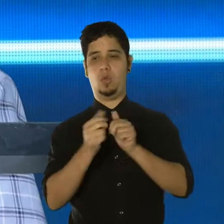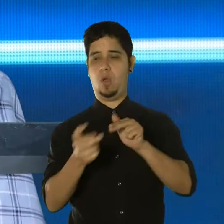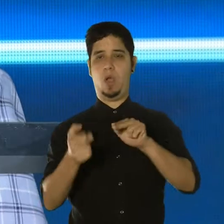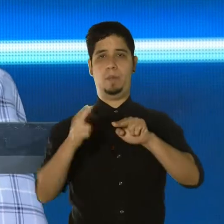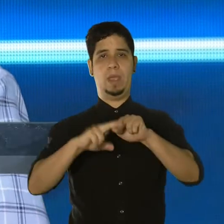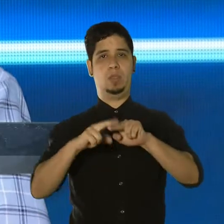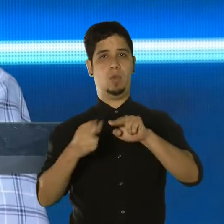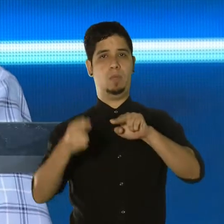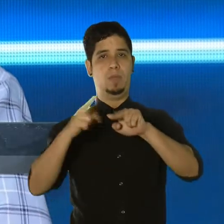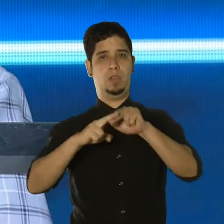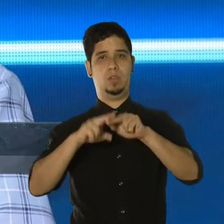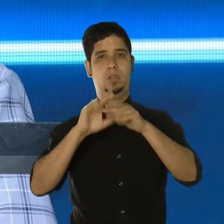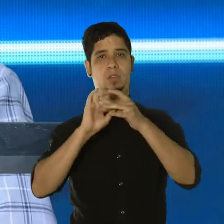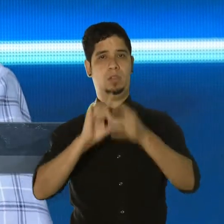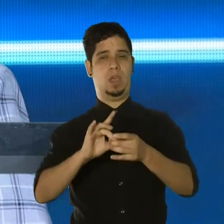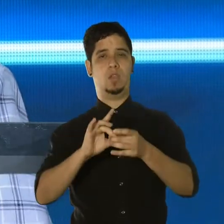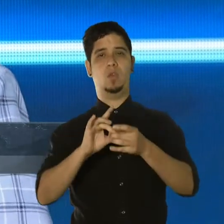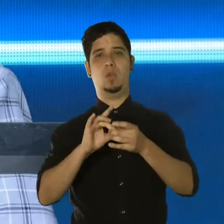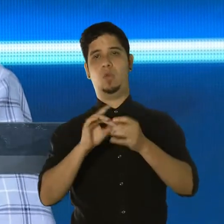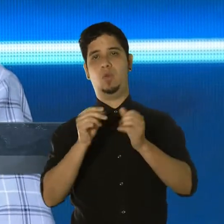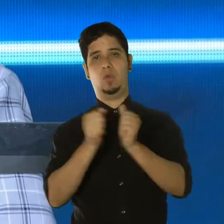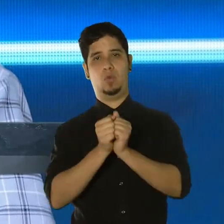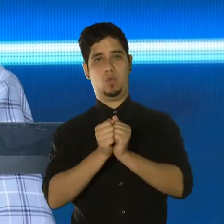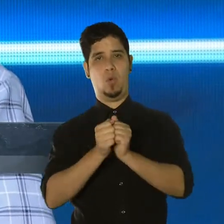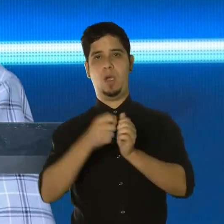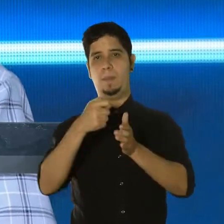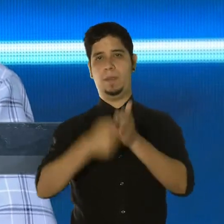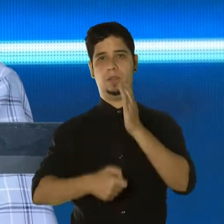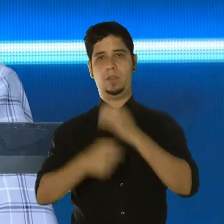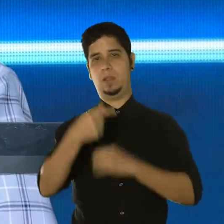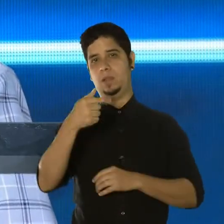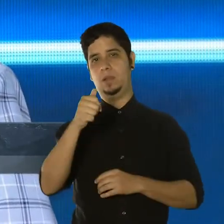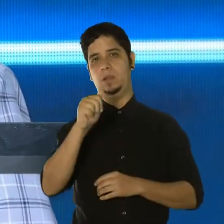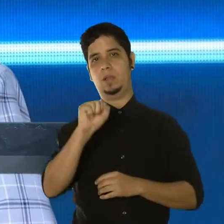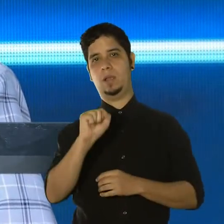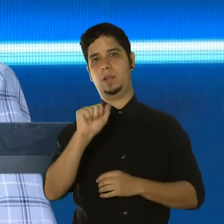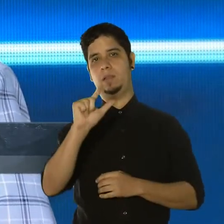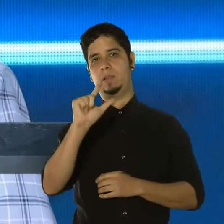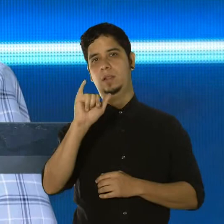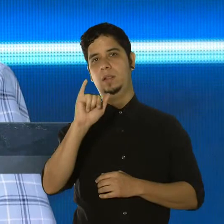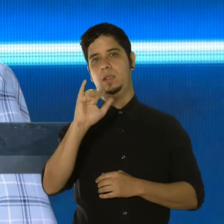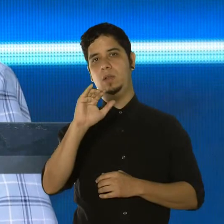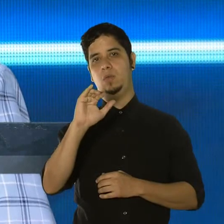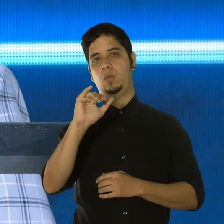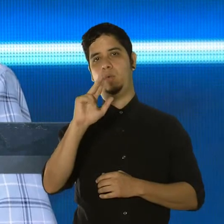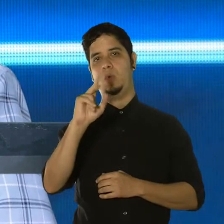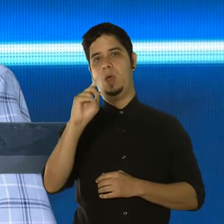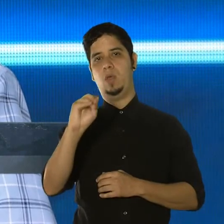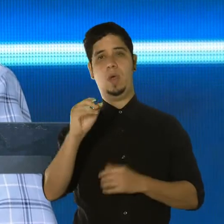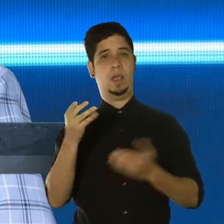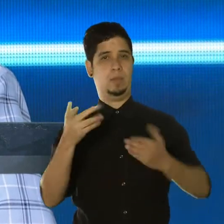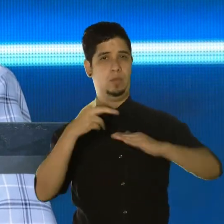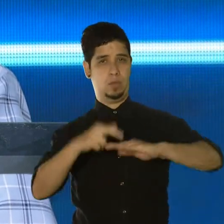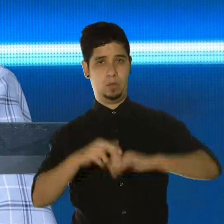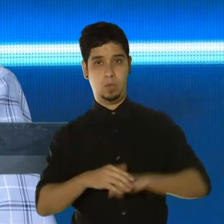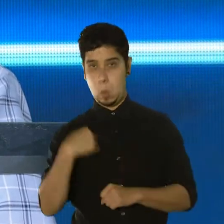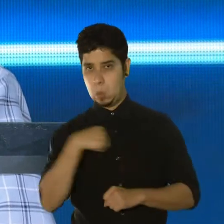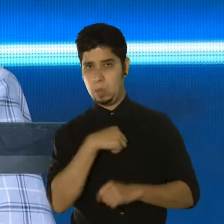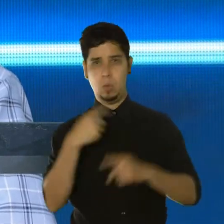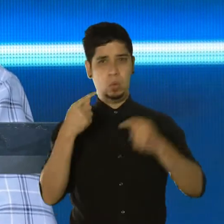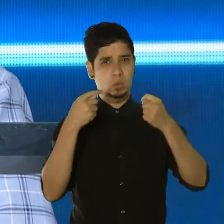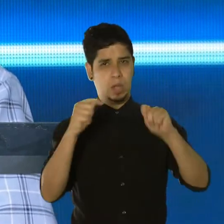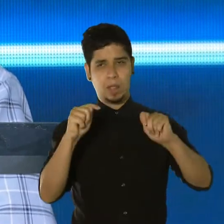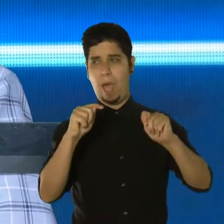que ha habido con relación al precio del gas licuado en Puerto Rico. Nosotros hemos tratado en todo